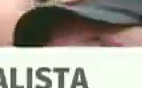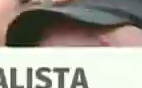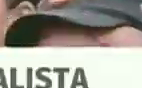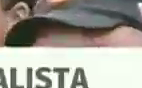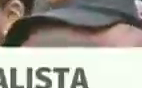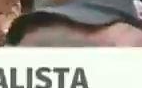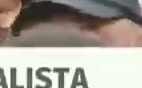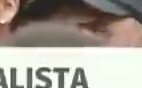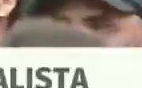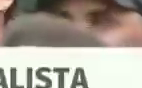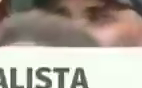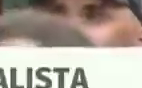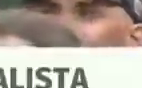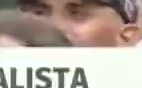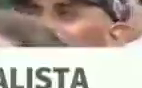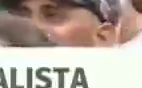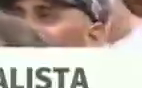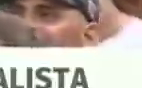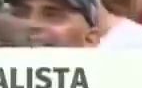Ganamos. Uno.